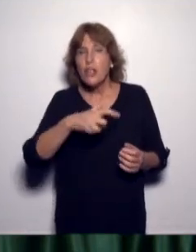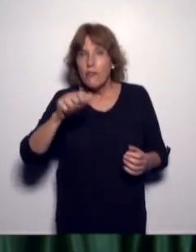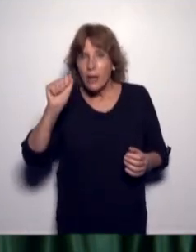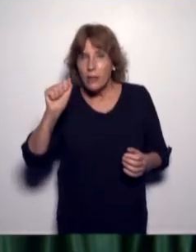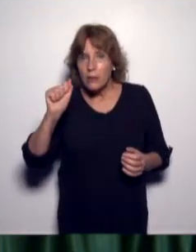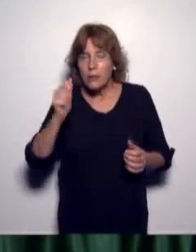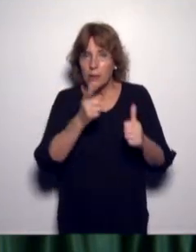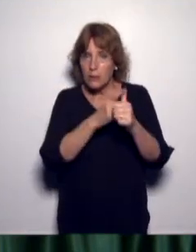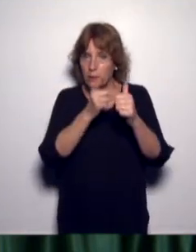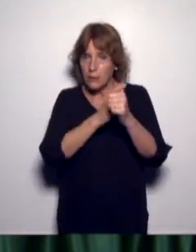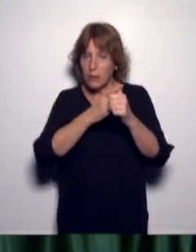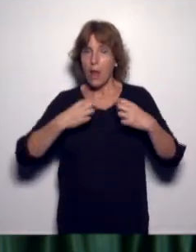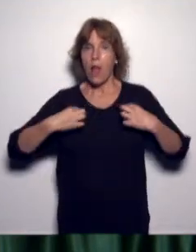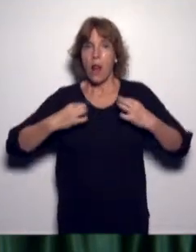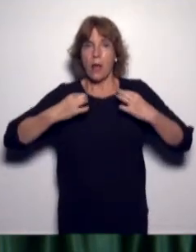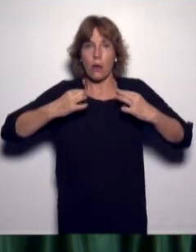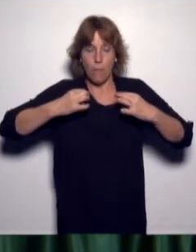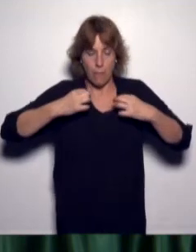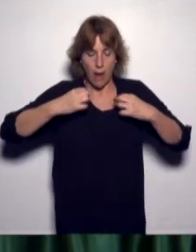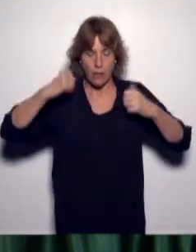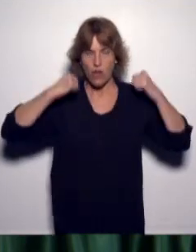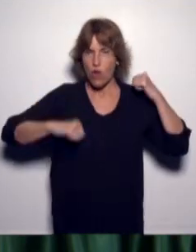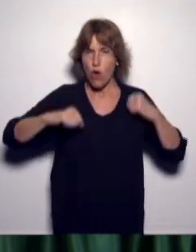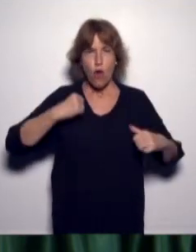llevar la ropa desgarrada,